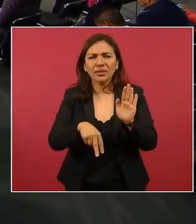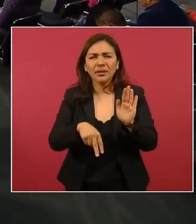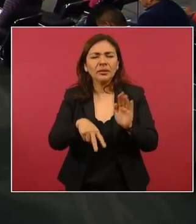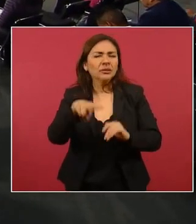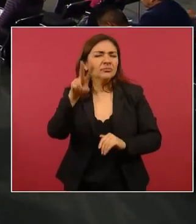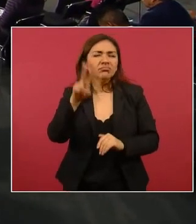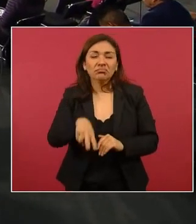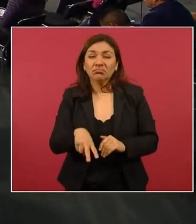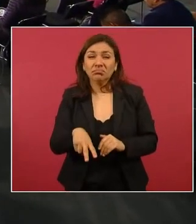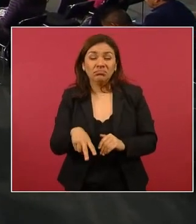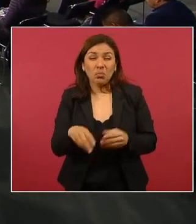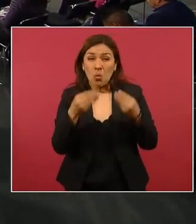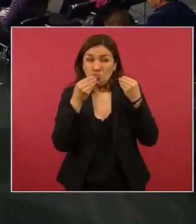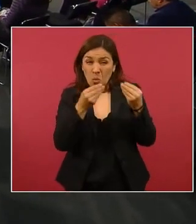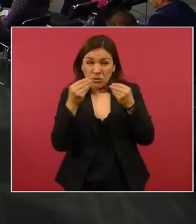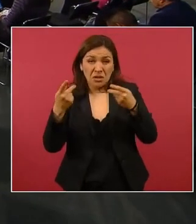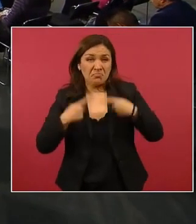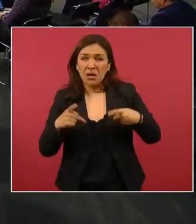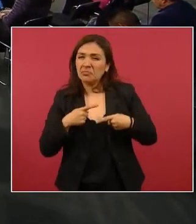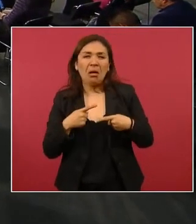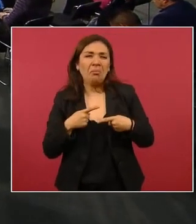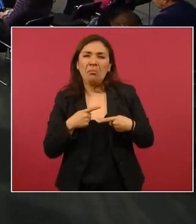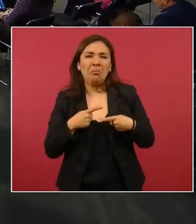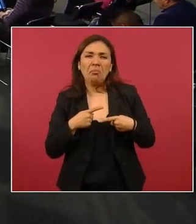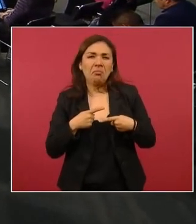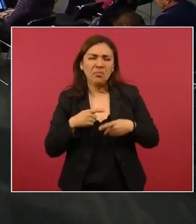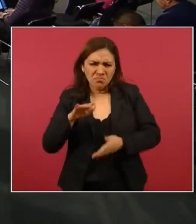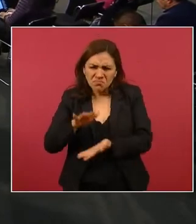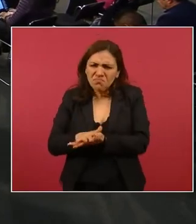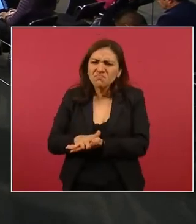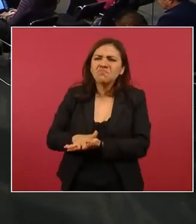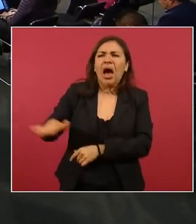minoría, la mayoría de nuestro pueblo